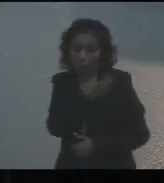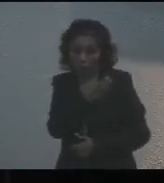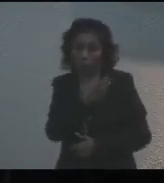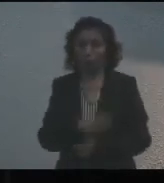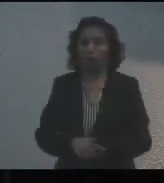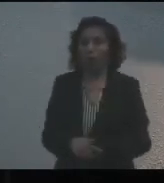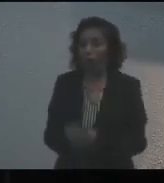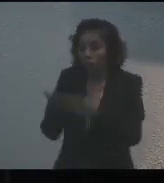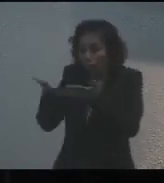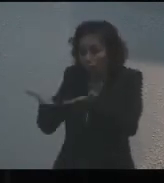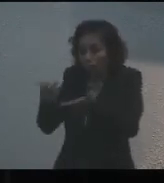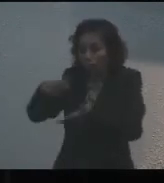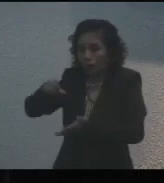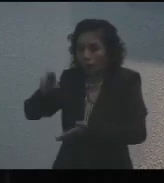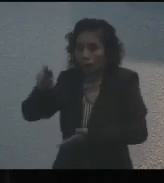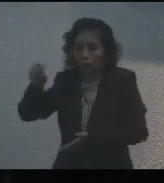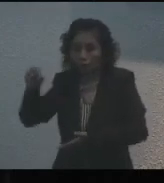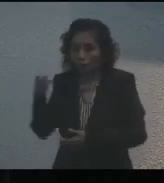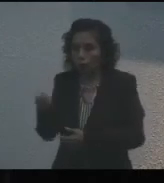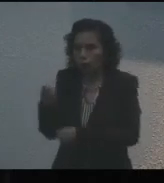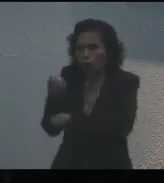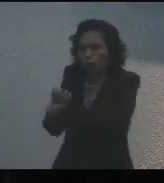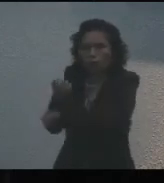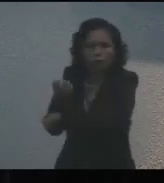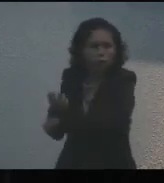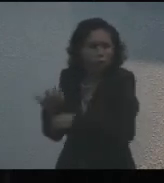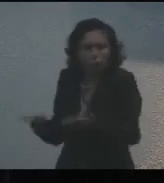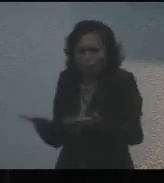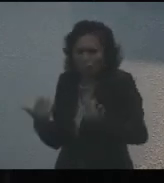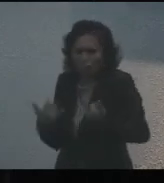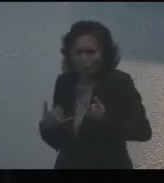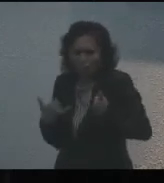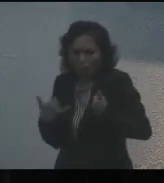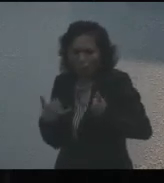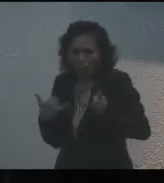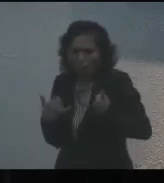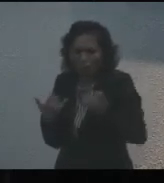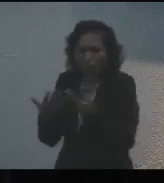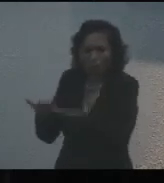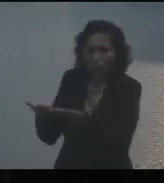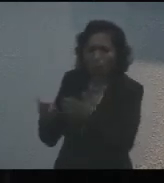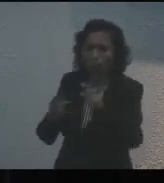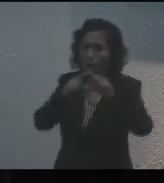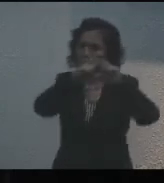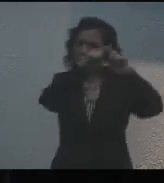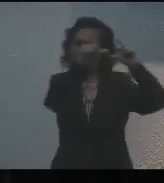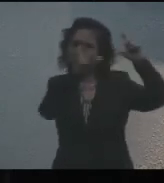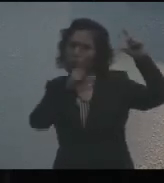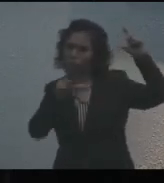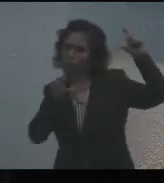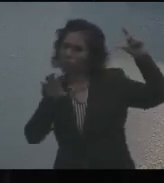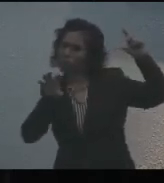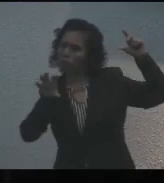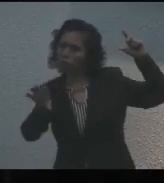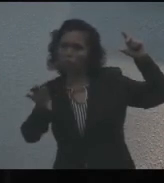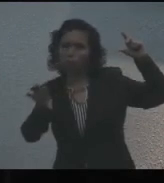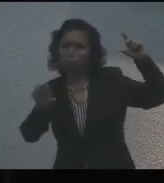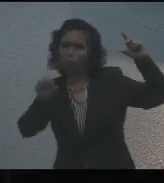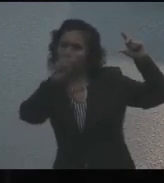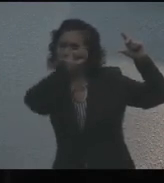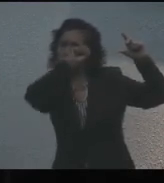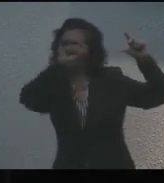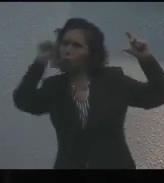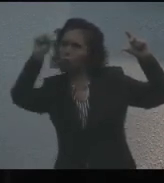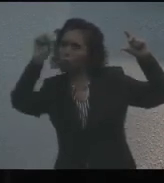Quintana Roo, uno de los estados más jóvenes del país, sobresale en el territorio nacional como emblema del sureste